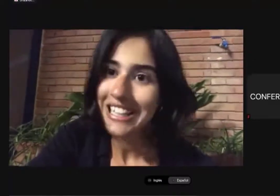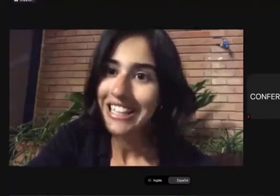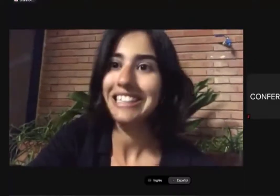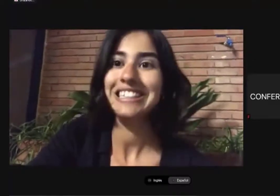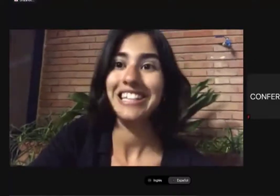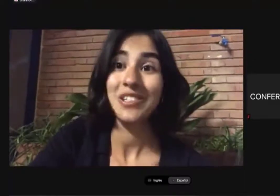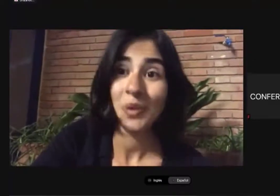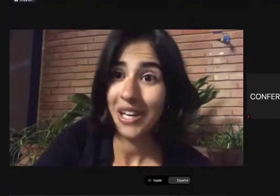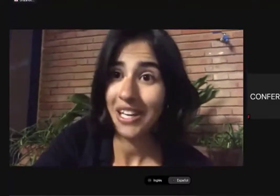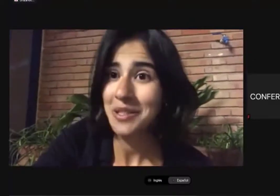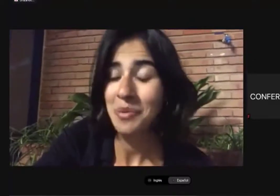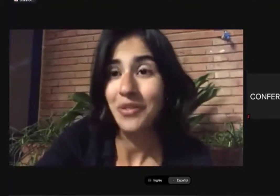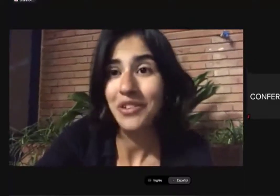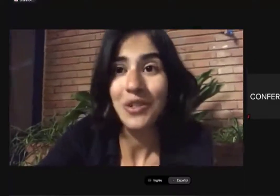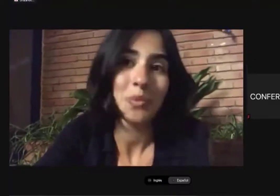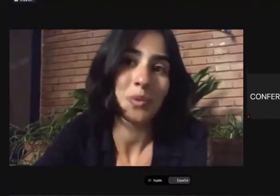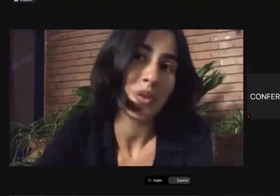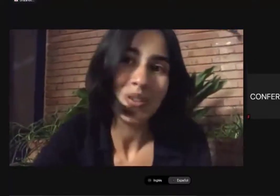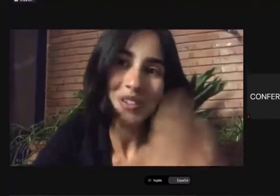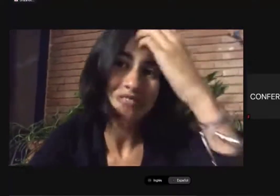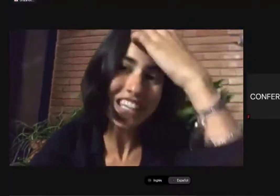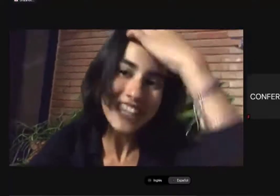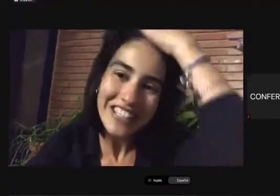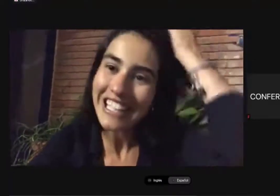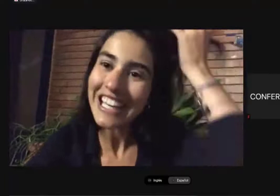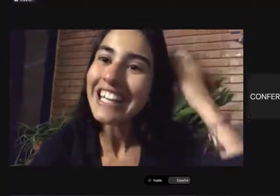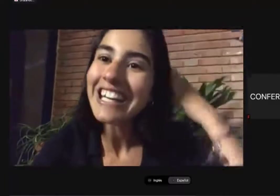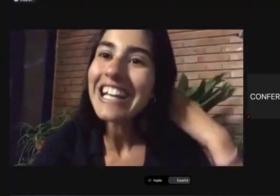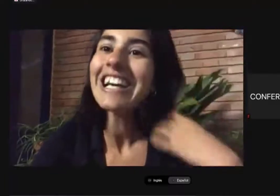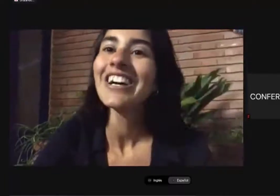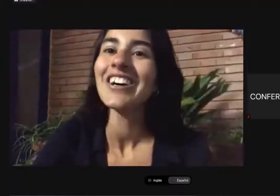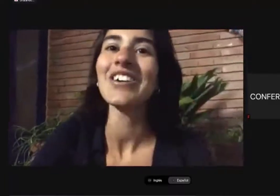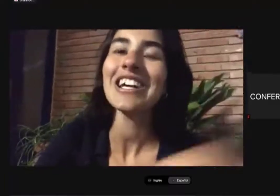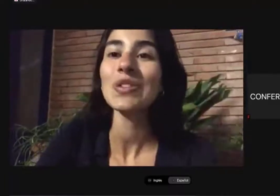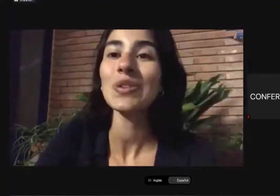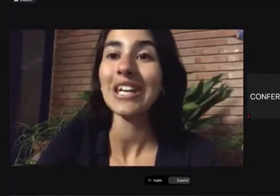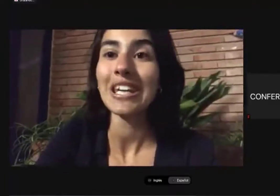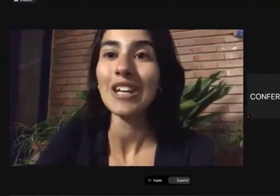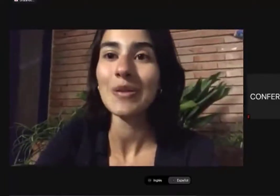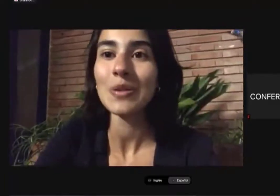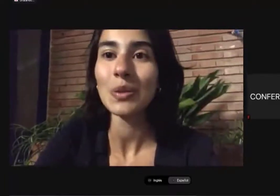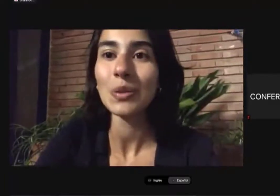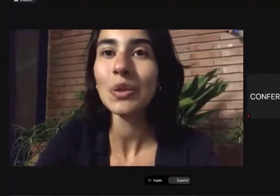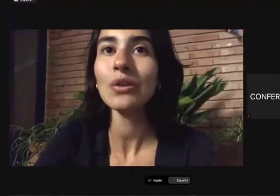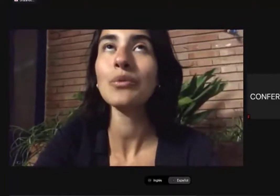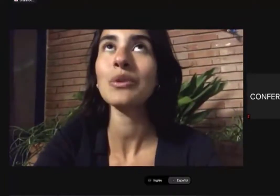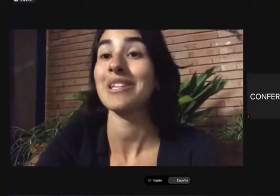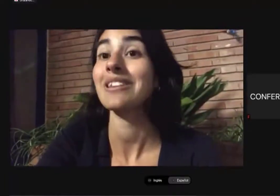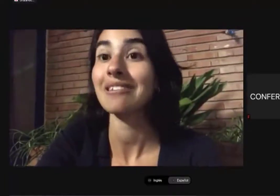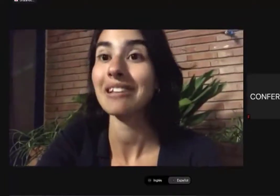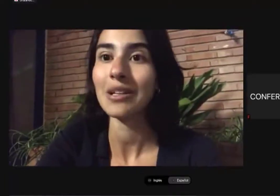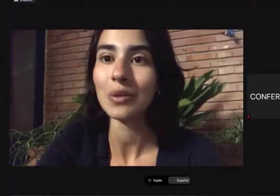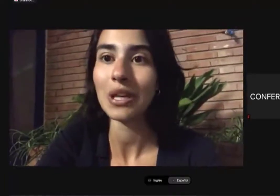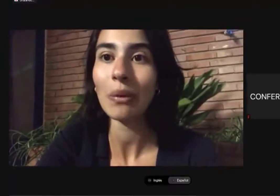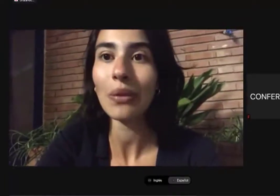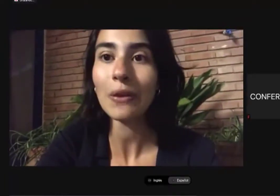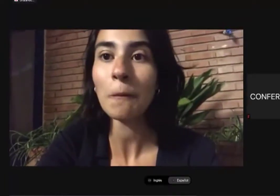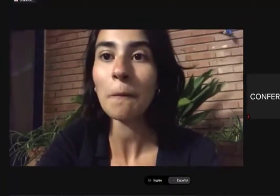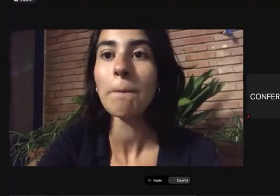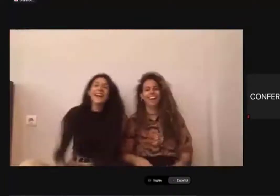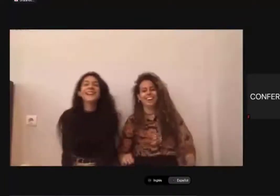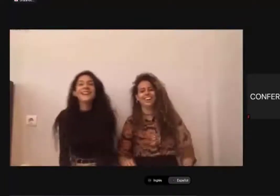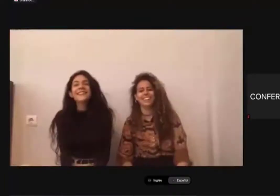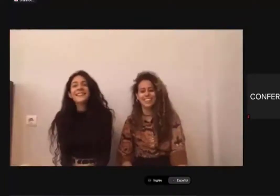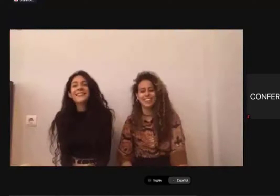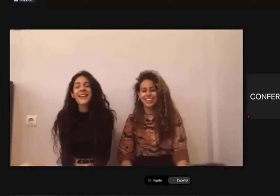Congresistas, ponentes, estudiantes, profesores, pues bueno, compañeros en general. Hola, soy Nieves Ortuño, fui presidenta del octavo